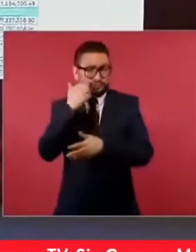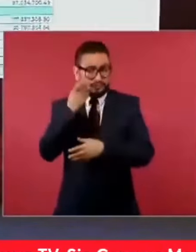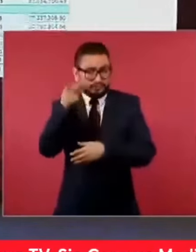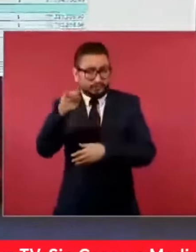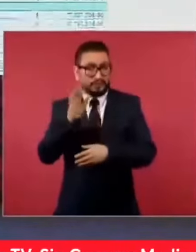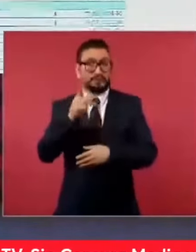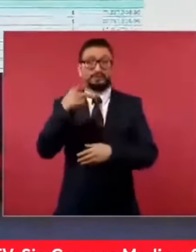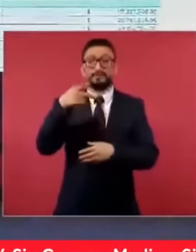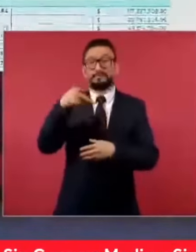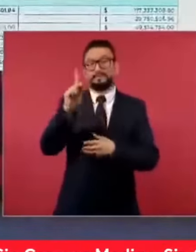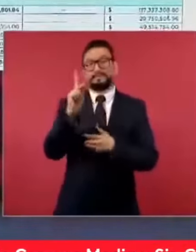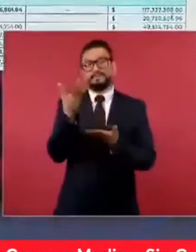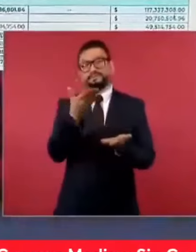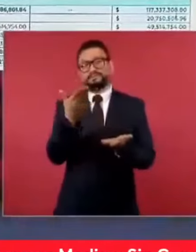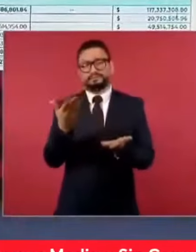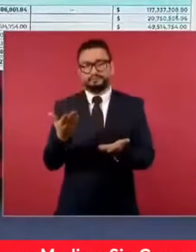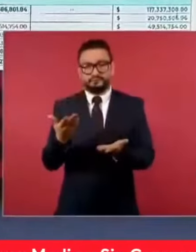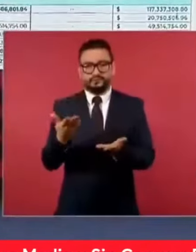nada más que